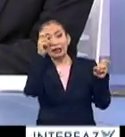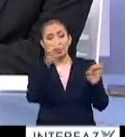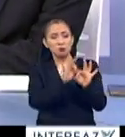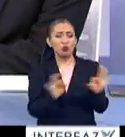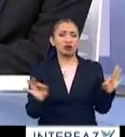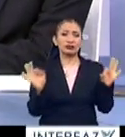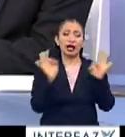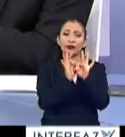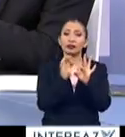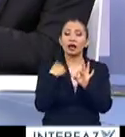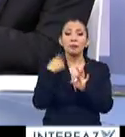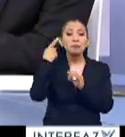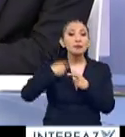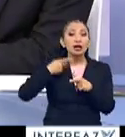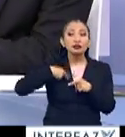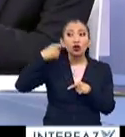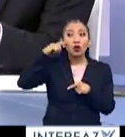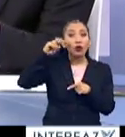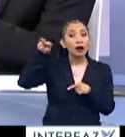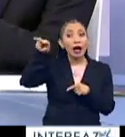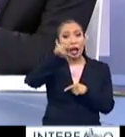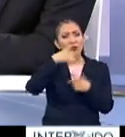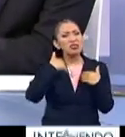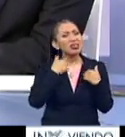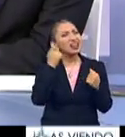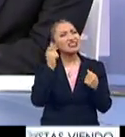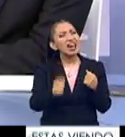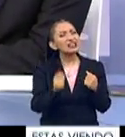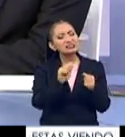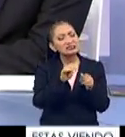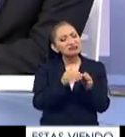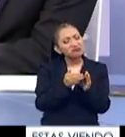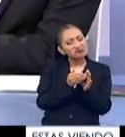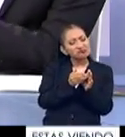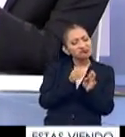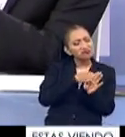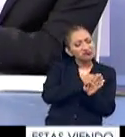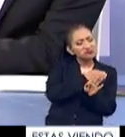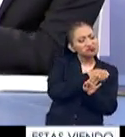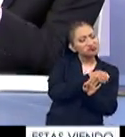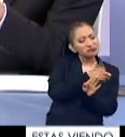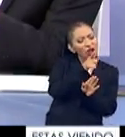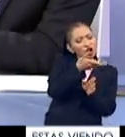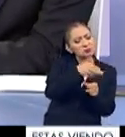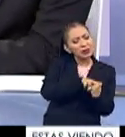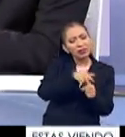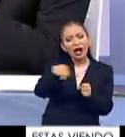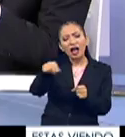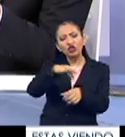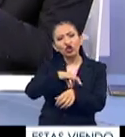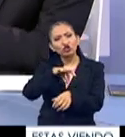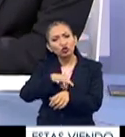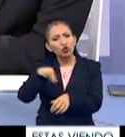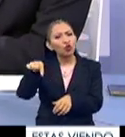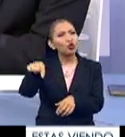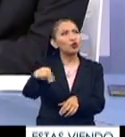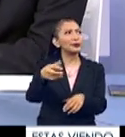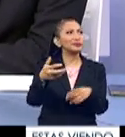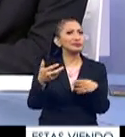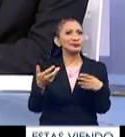Es muy importante, creo yo, que la gente pues también comprenda todo lo que hay detrás de un hospital, de los médicos,